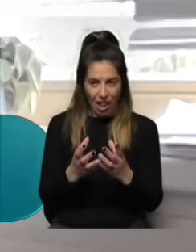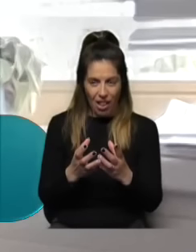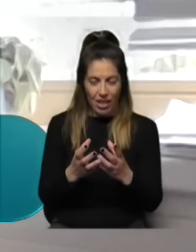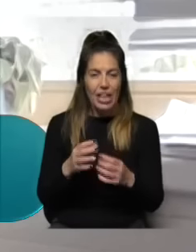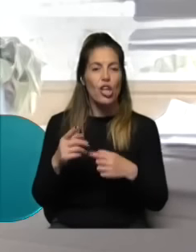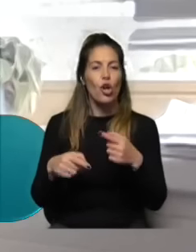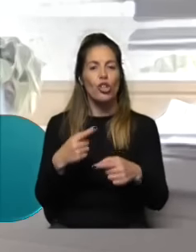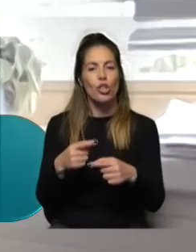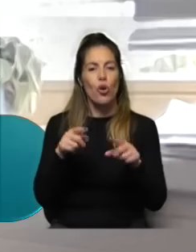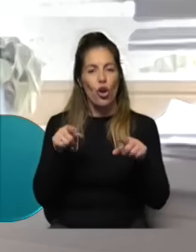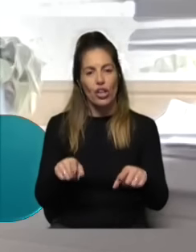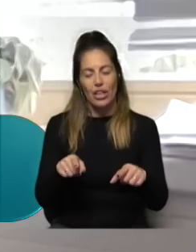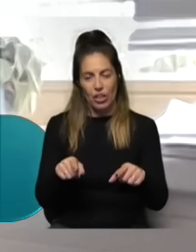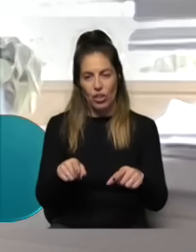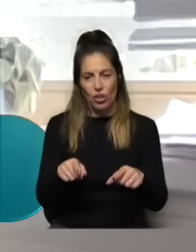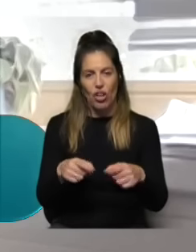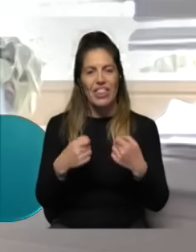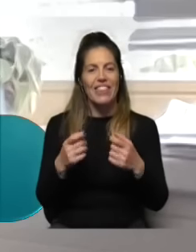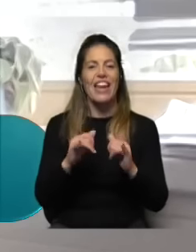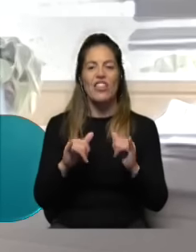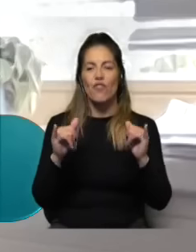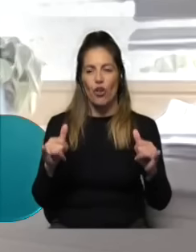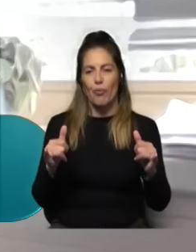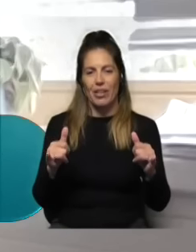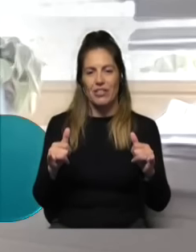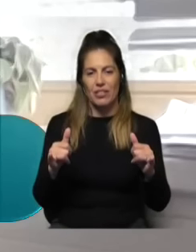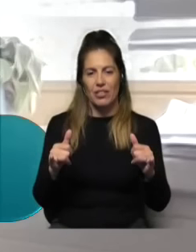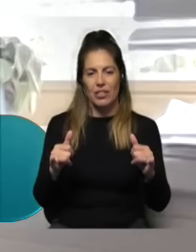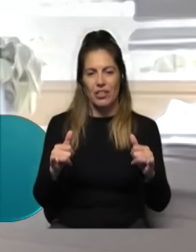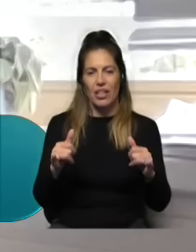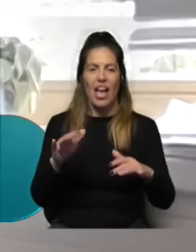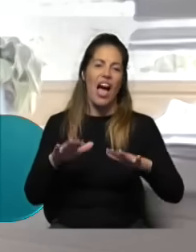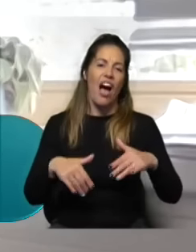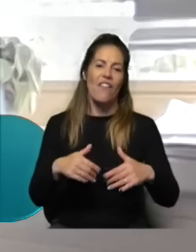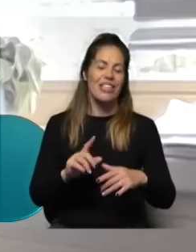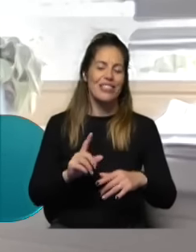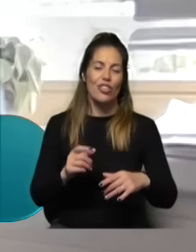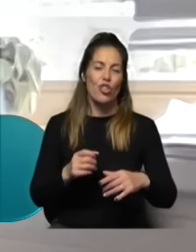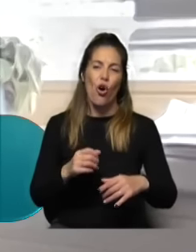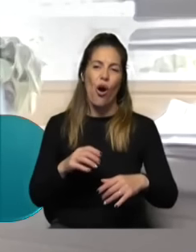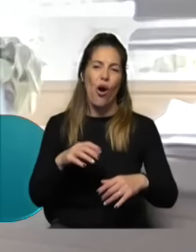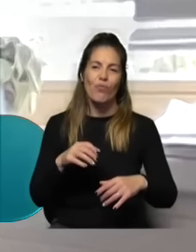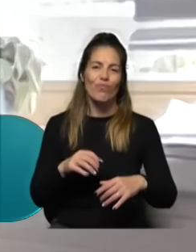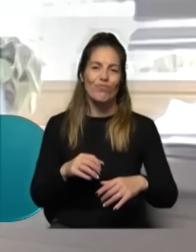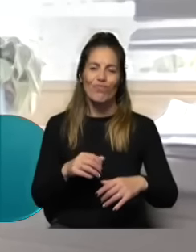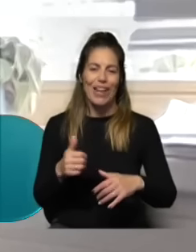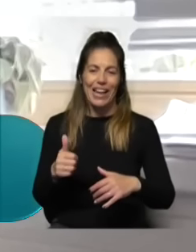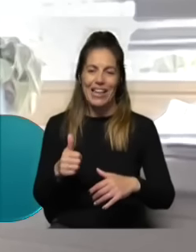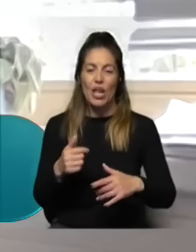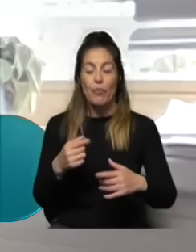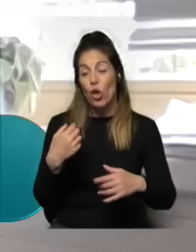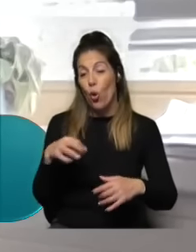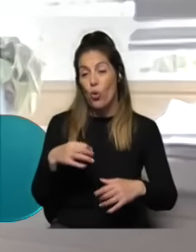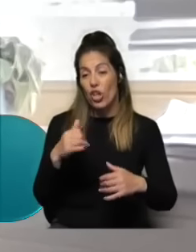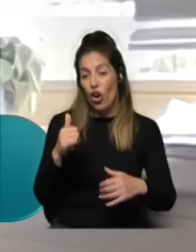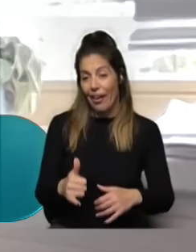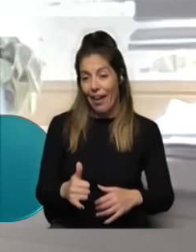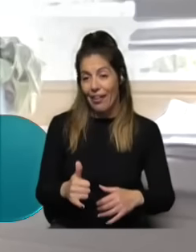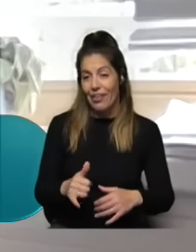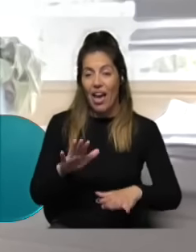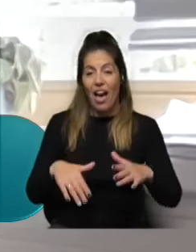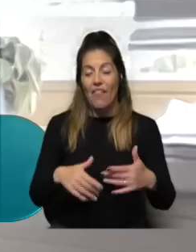esto de datos que son a veces insuficientes, pero que son los únicos que tenemos, entonces a